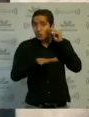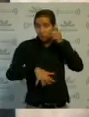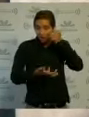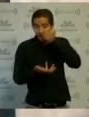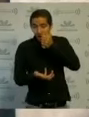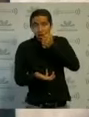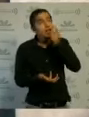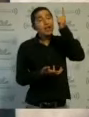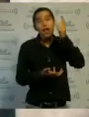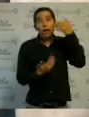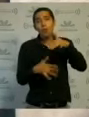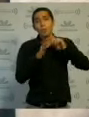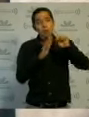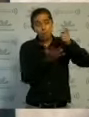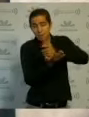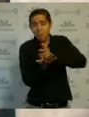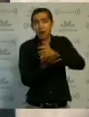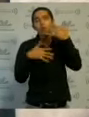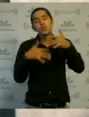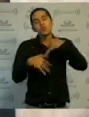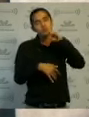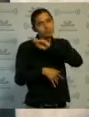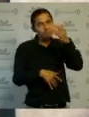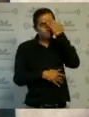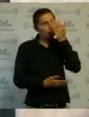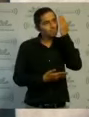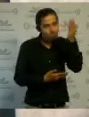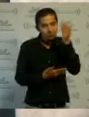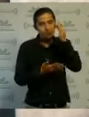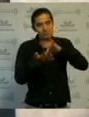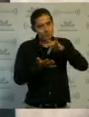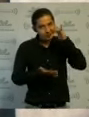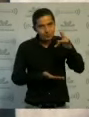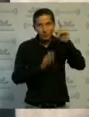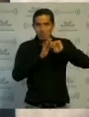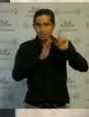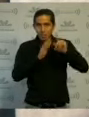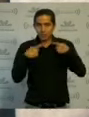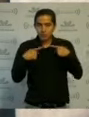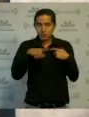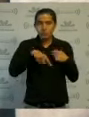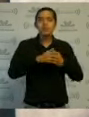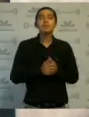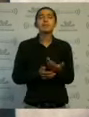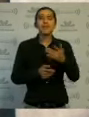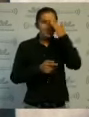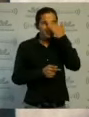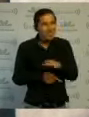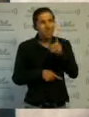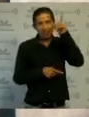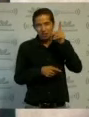nuestro reconocimiento y nuestro agradecimiento. Como ustedes saben, estamos